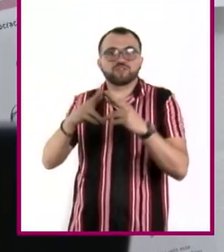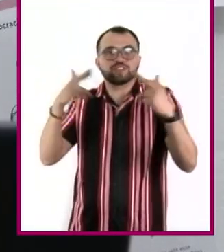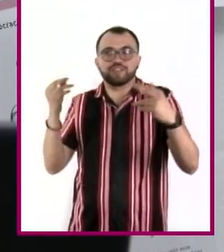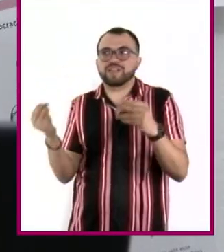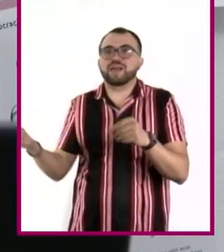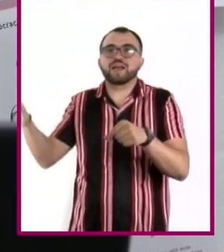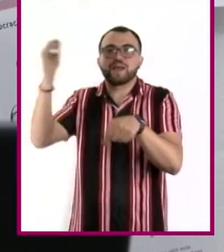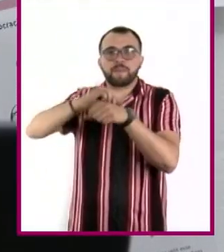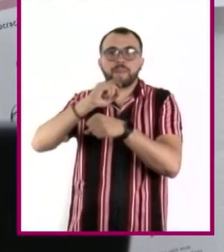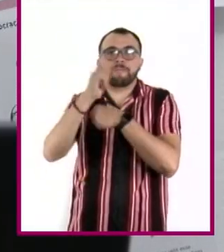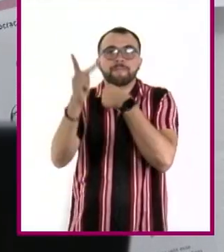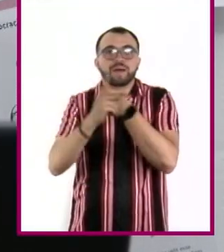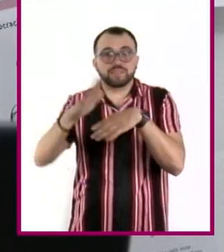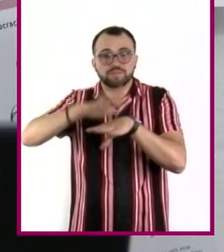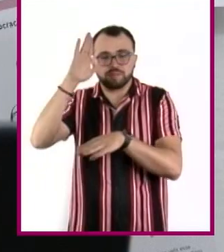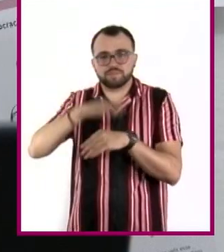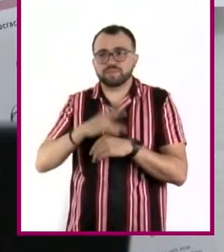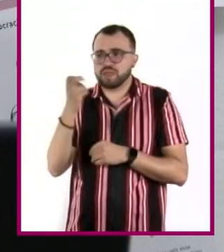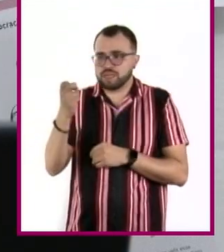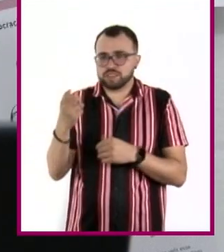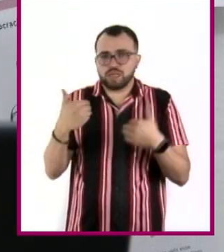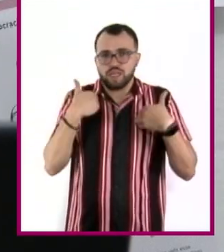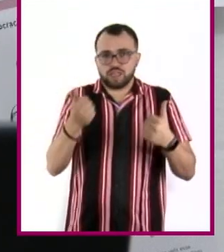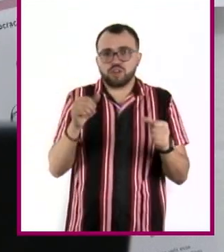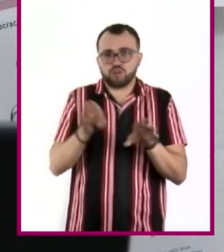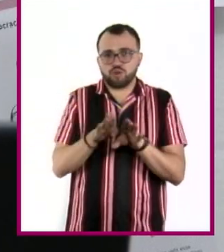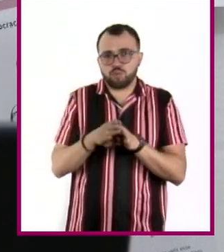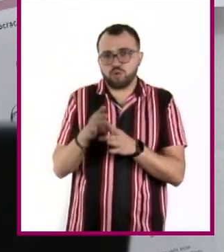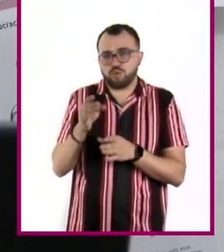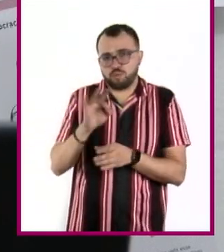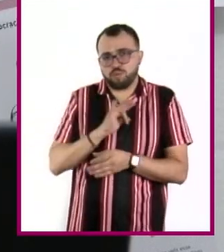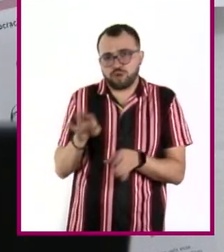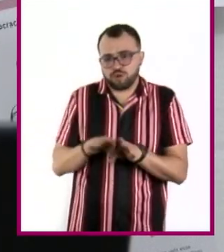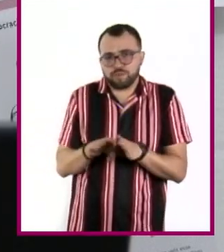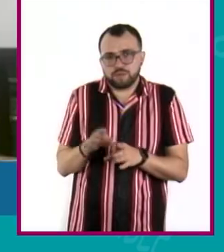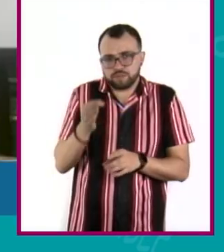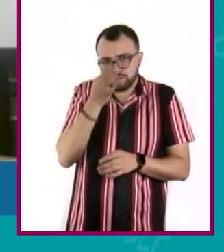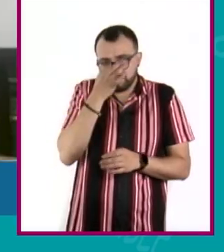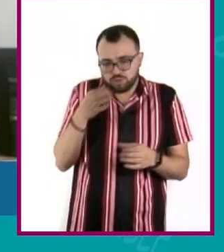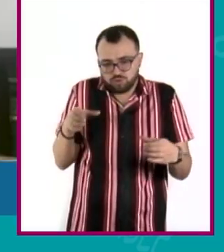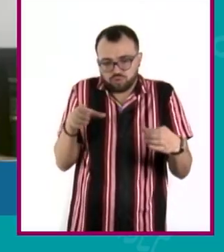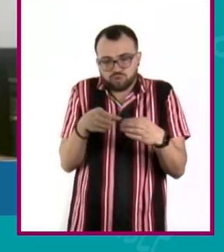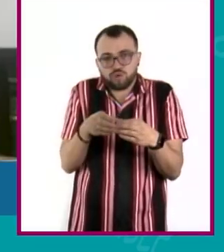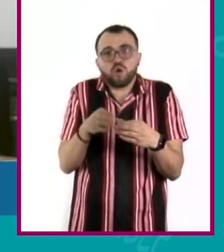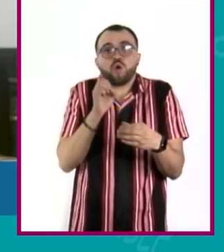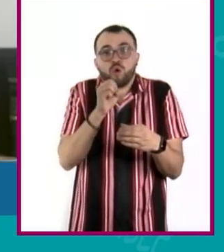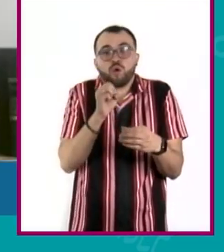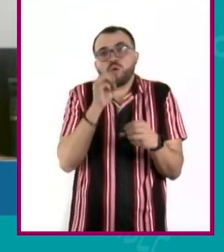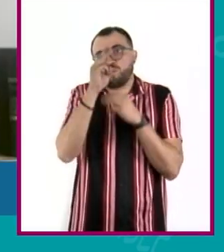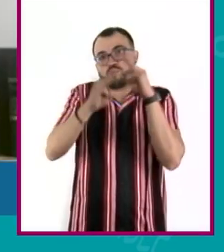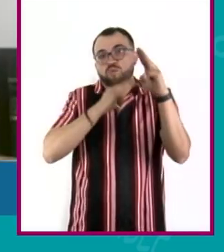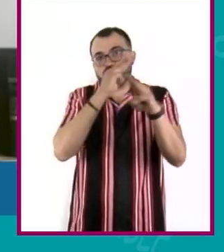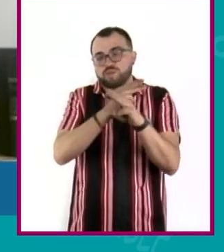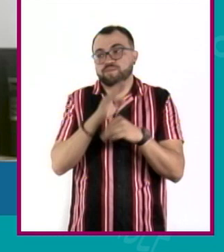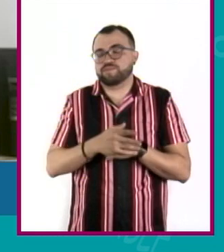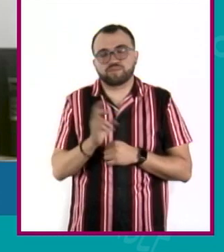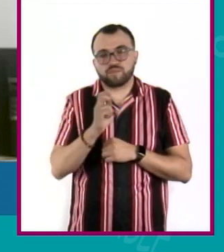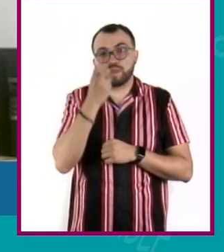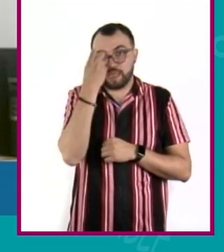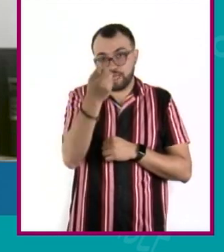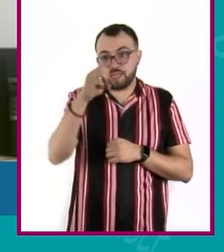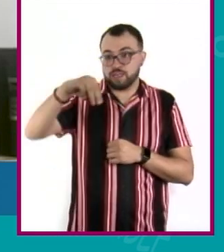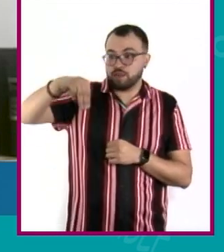posible entenderlas a nivel regional o solo a nivel global? La multipolaridad se ha entendido a nivel global, a